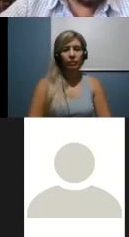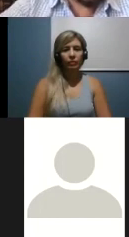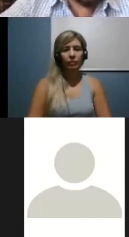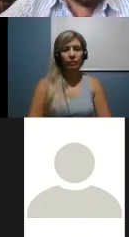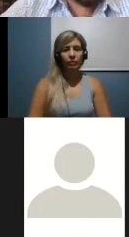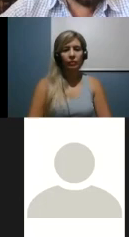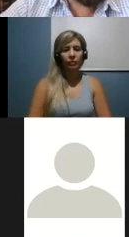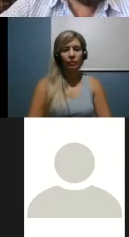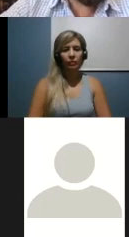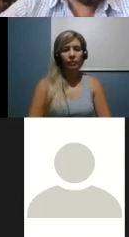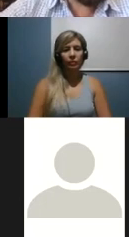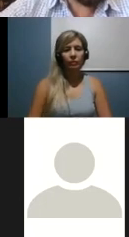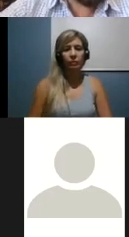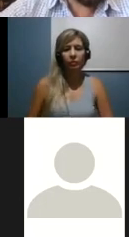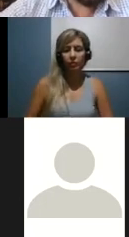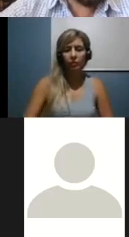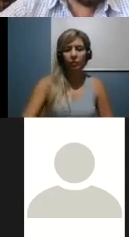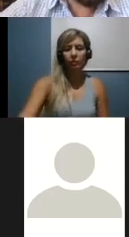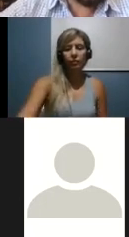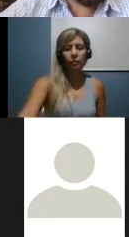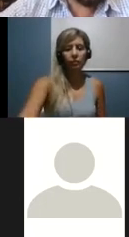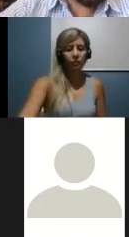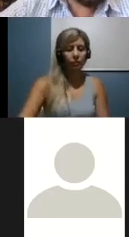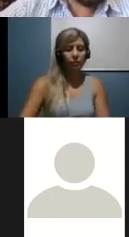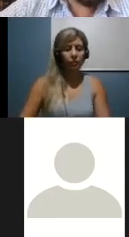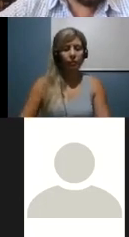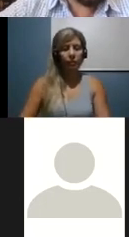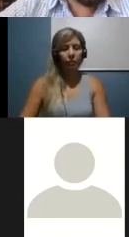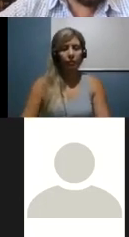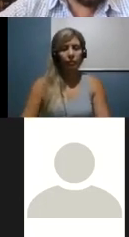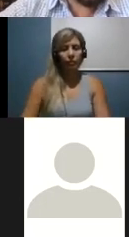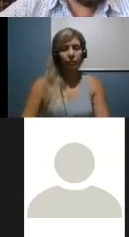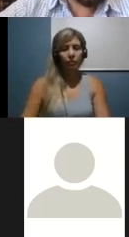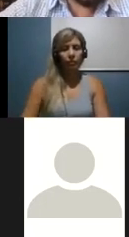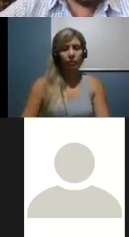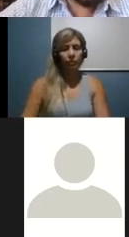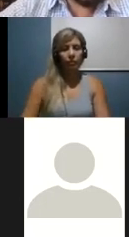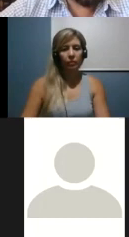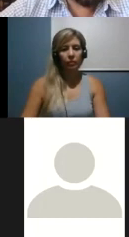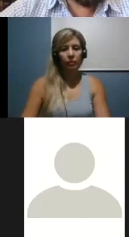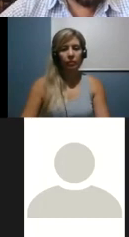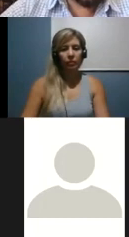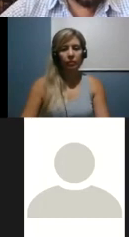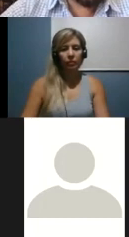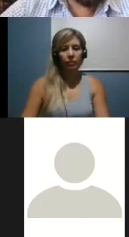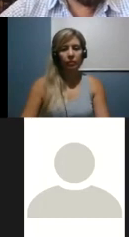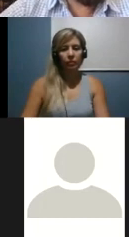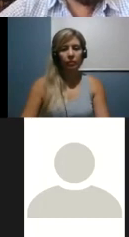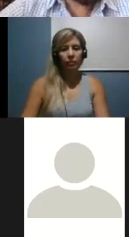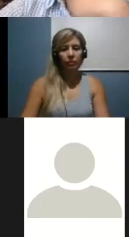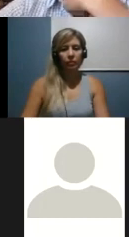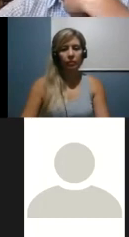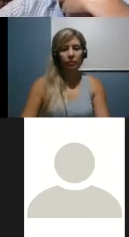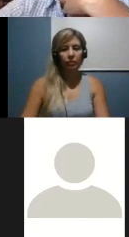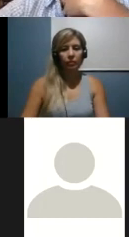organizaciones resilientes en base al autor con el que hoy trabajamos este taller, y que es Ben Shader, y él hace referencia a